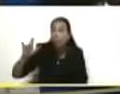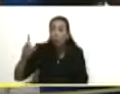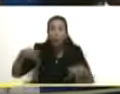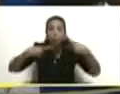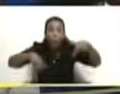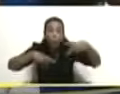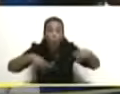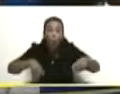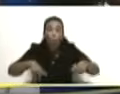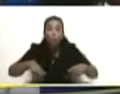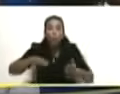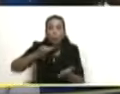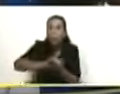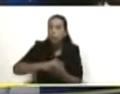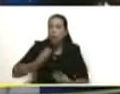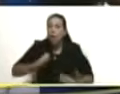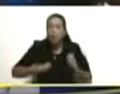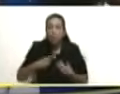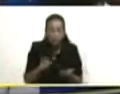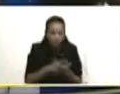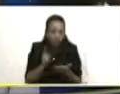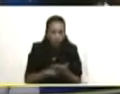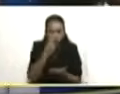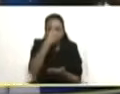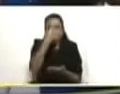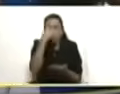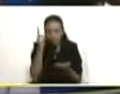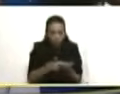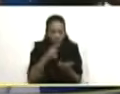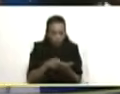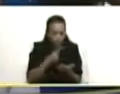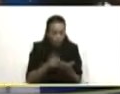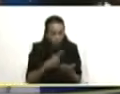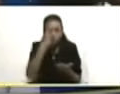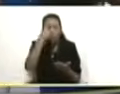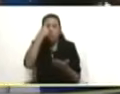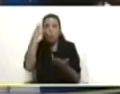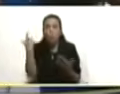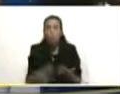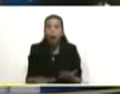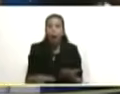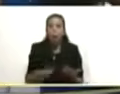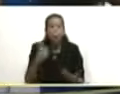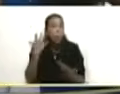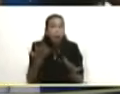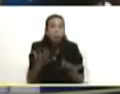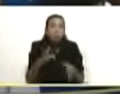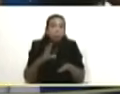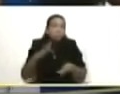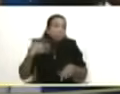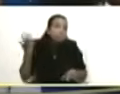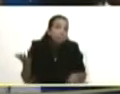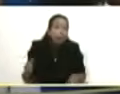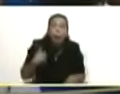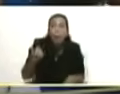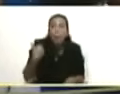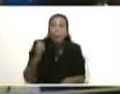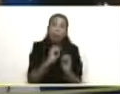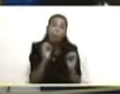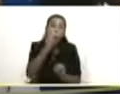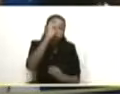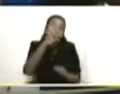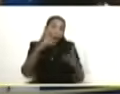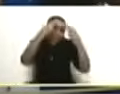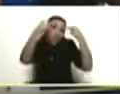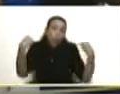promueven picos emocionales y promueven, sin querer queriendo, pero queriendo,